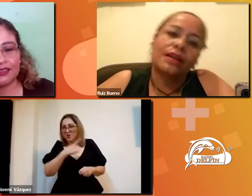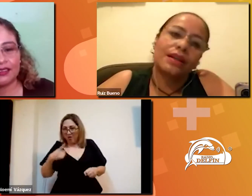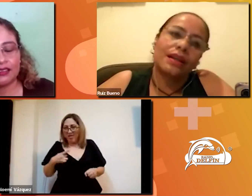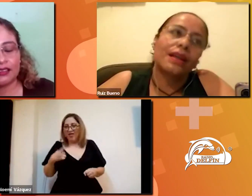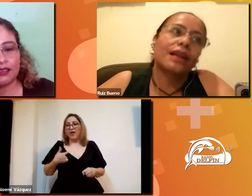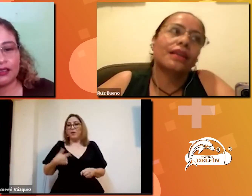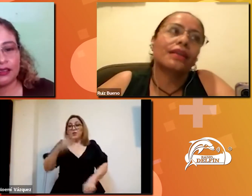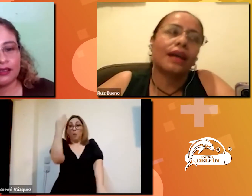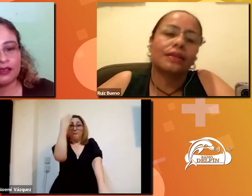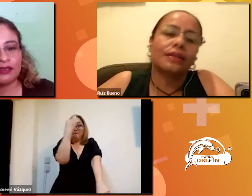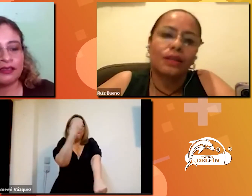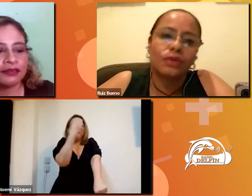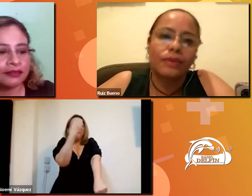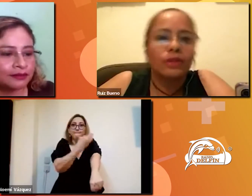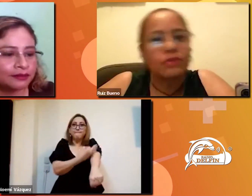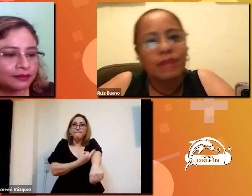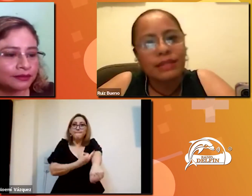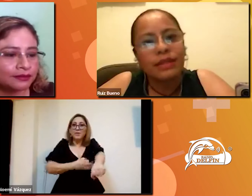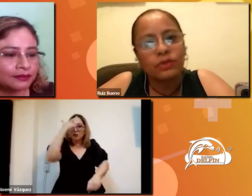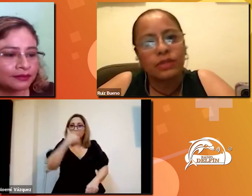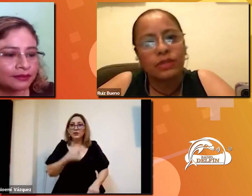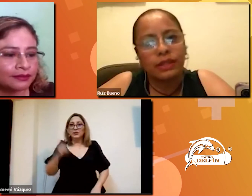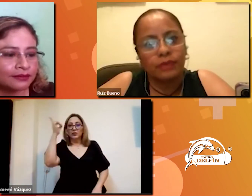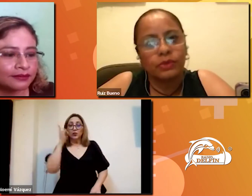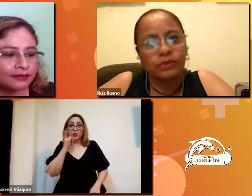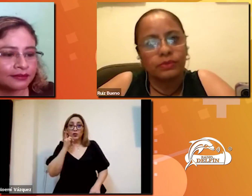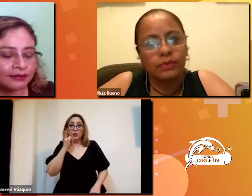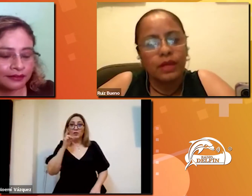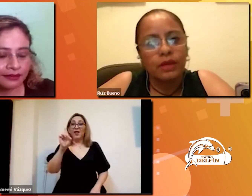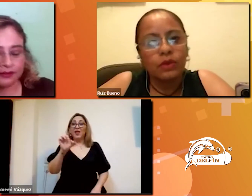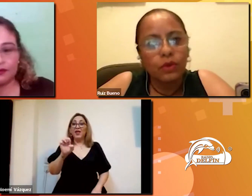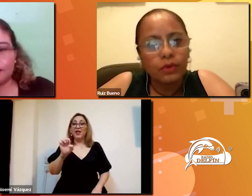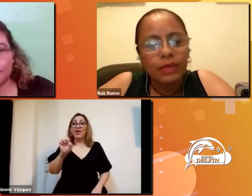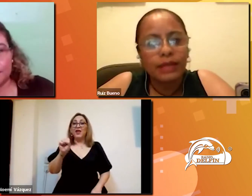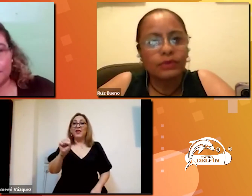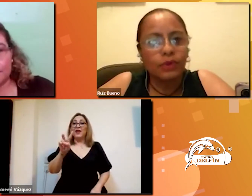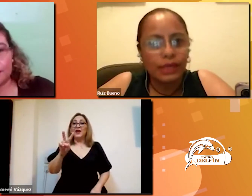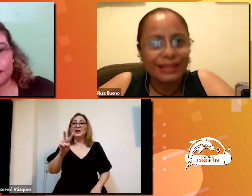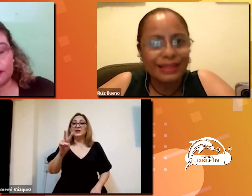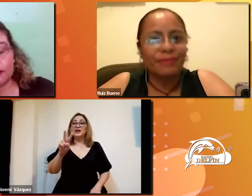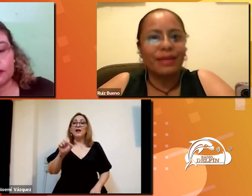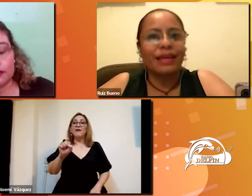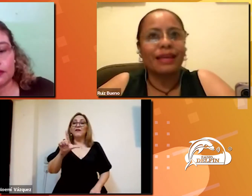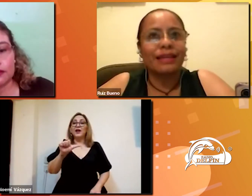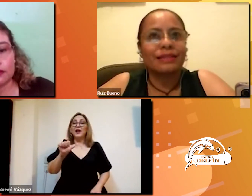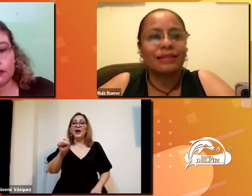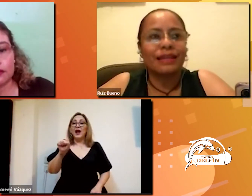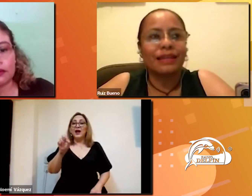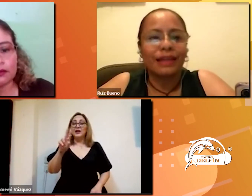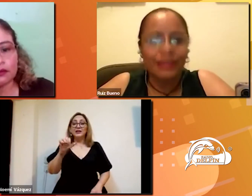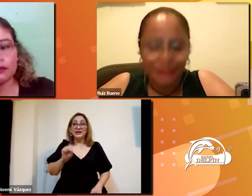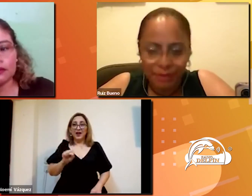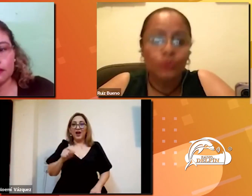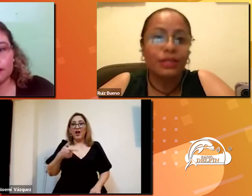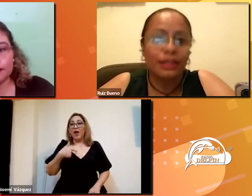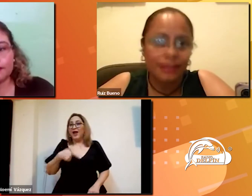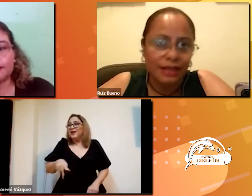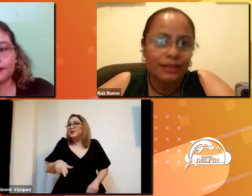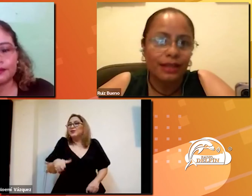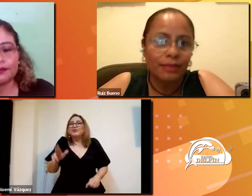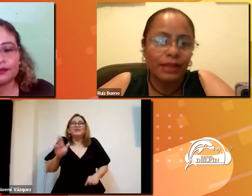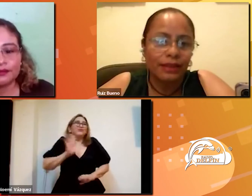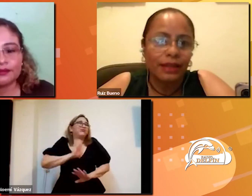es de los hábitos más dañinos que tenemos. No dormir las horas que debemos